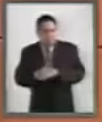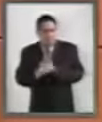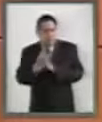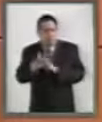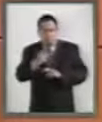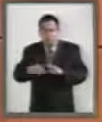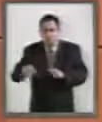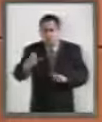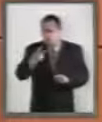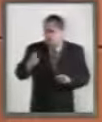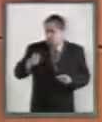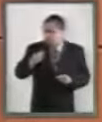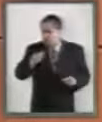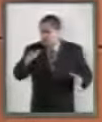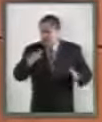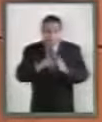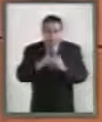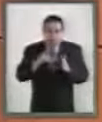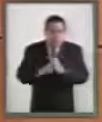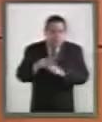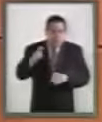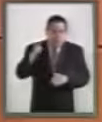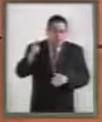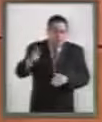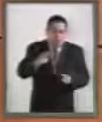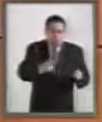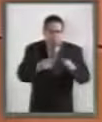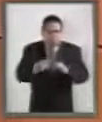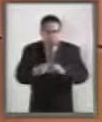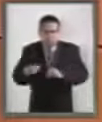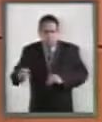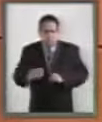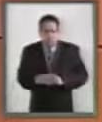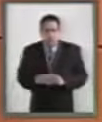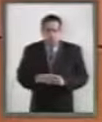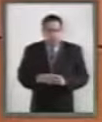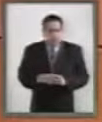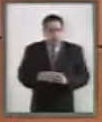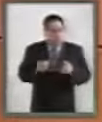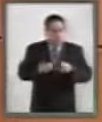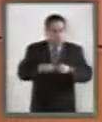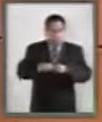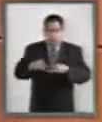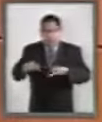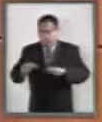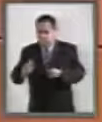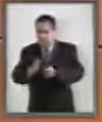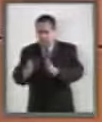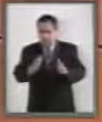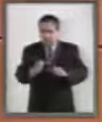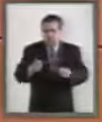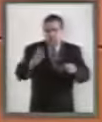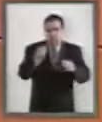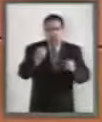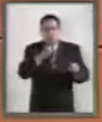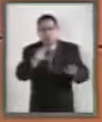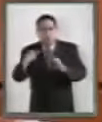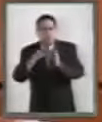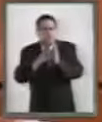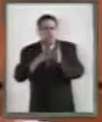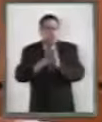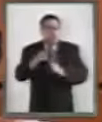a 280 mil millones. El gasto social de poco más de 900 mil millones de